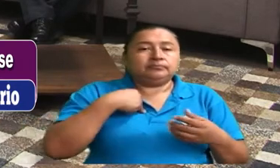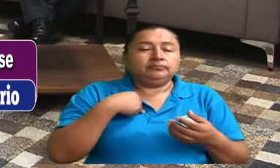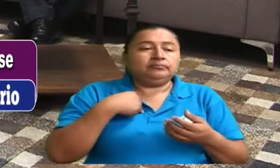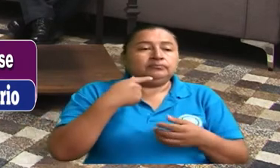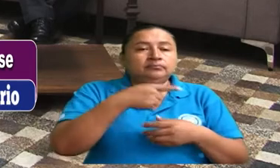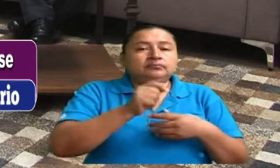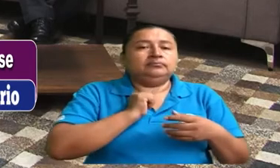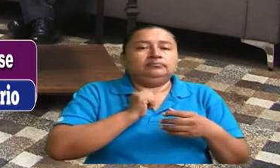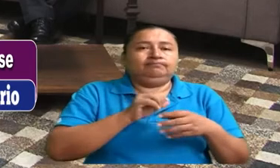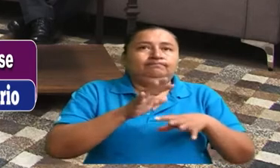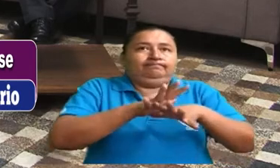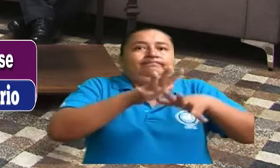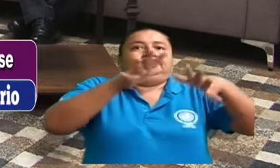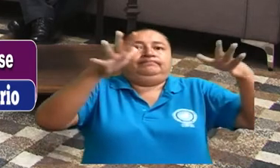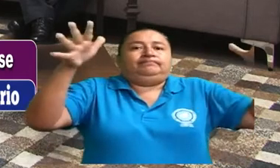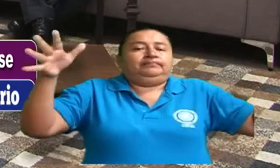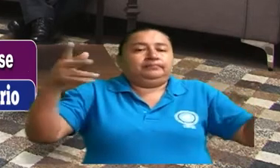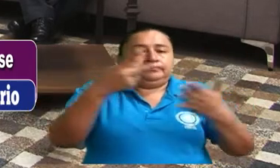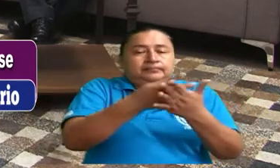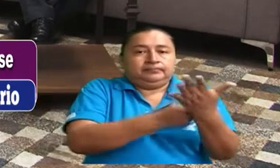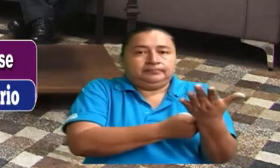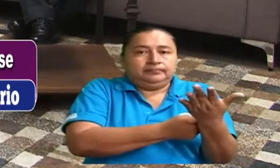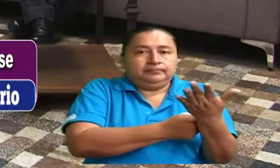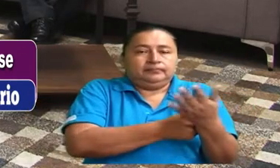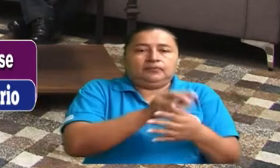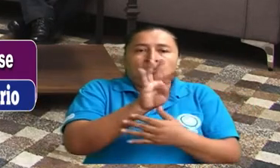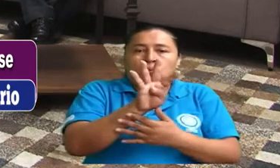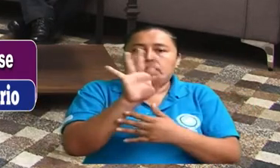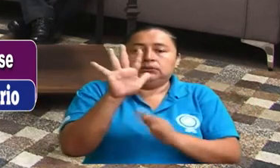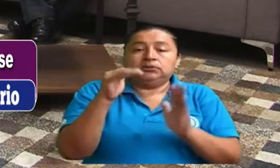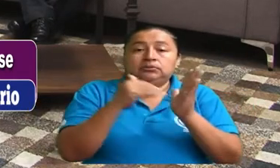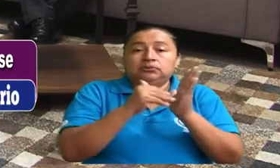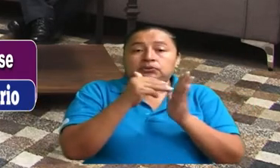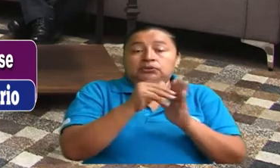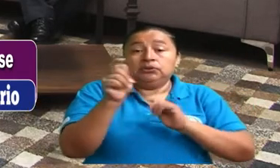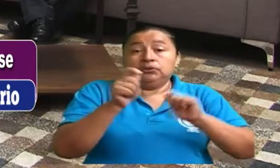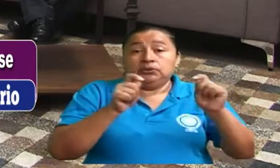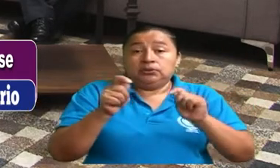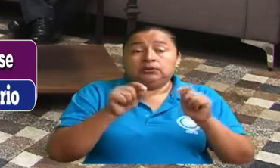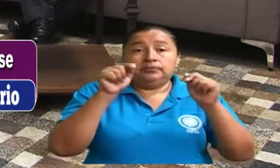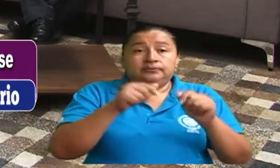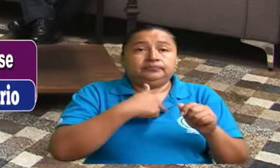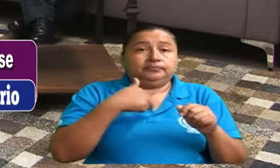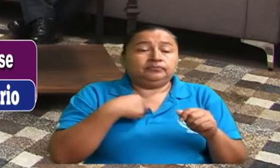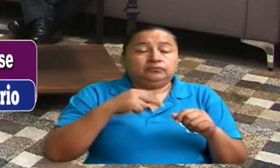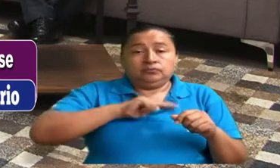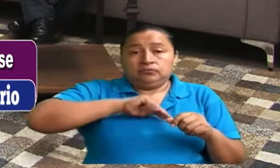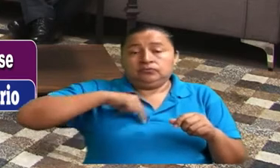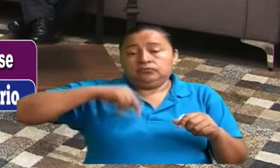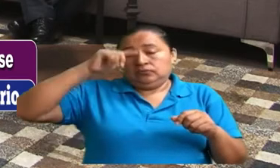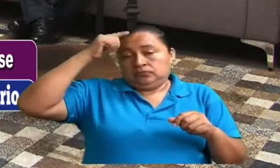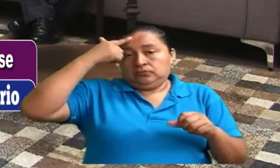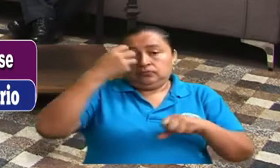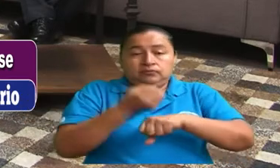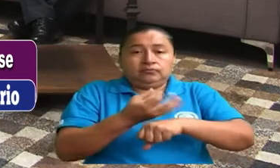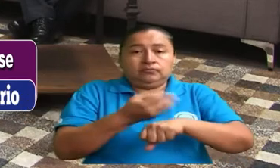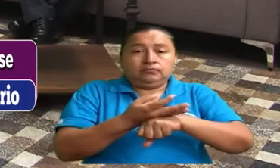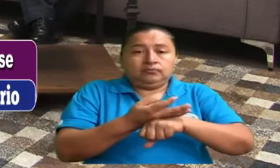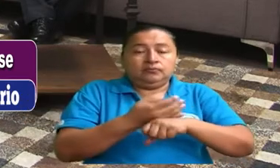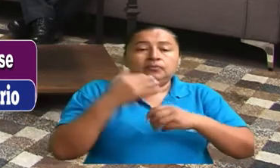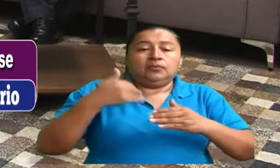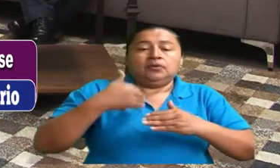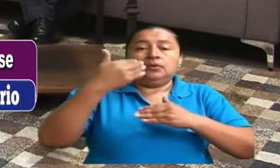Un megaproyecto, podría decirte, con más de 45 millones de dólares, ¿verdad? Que nuestro gobierno municipal, a través del